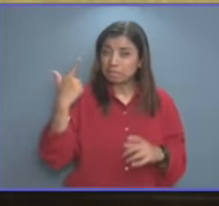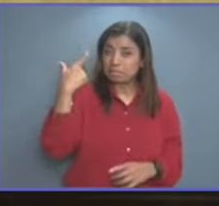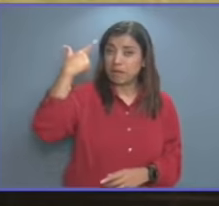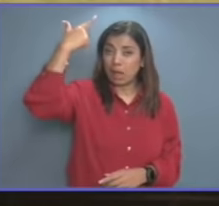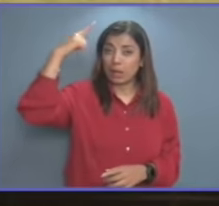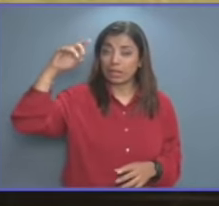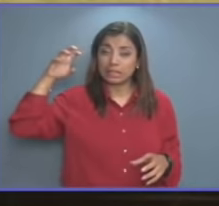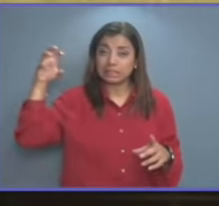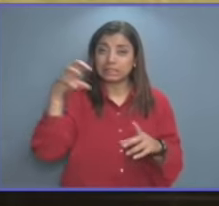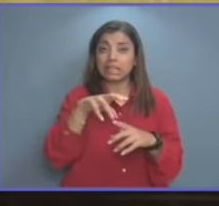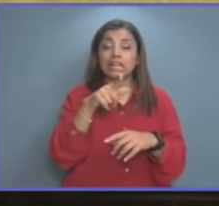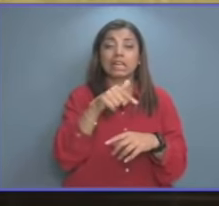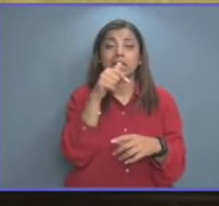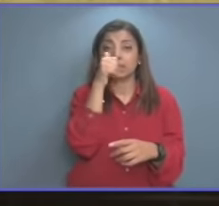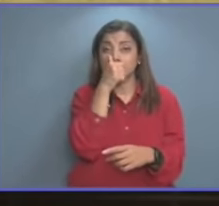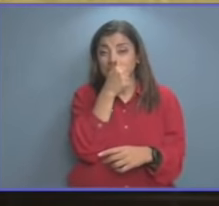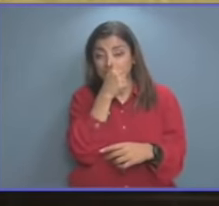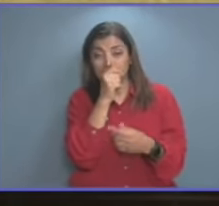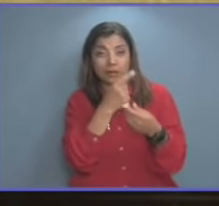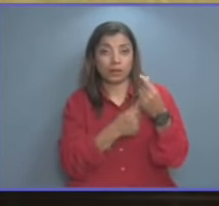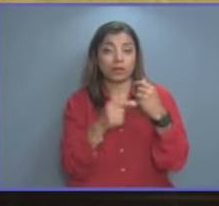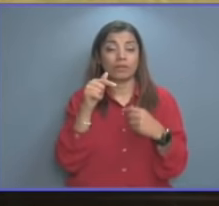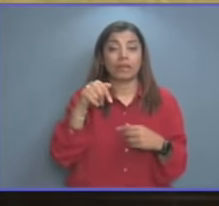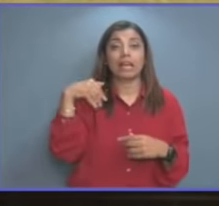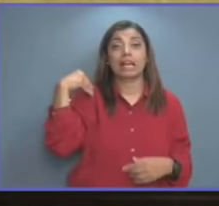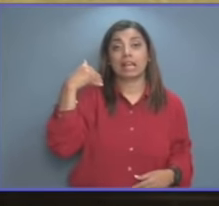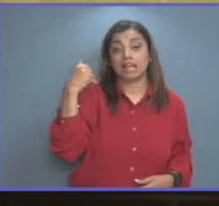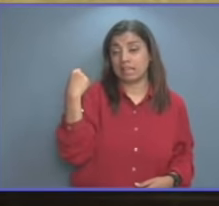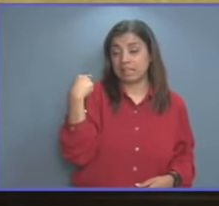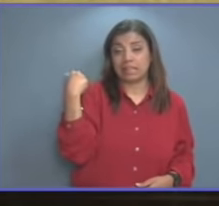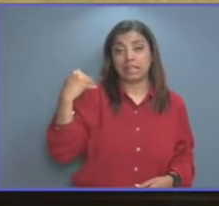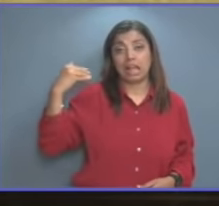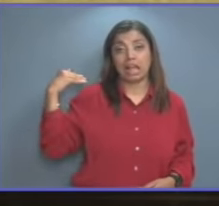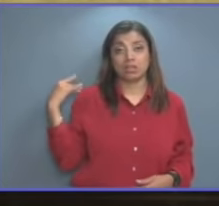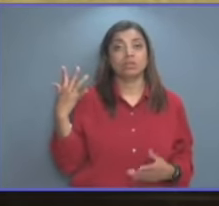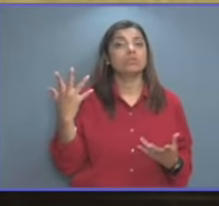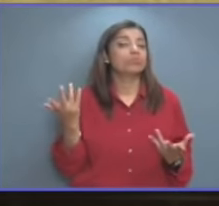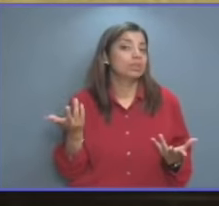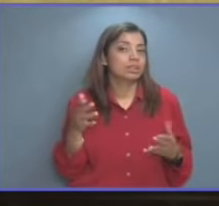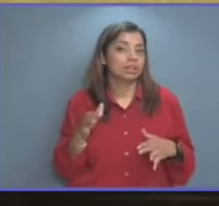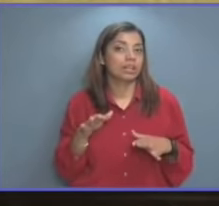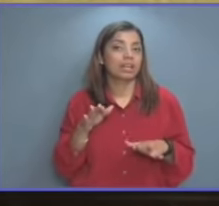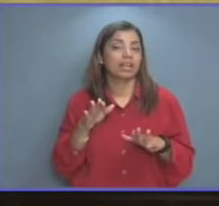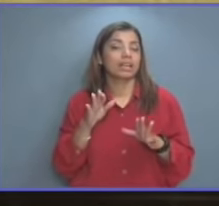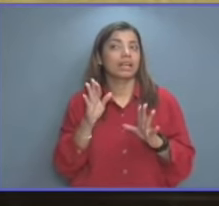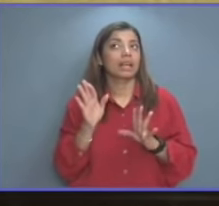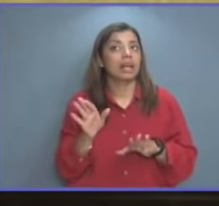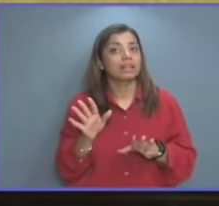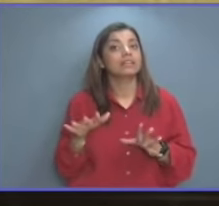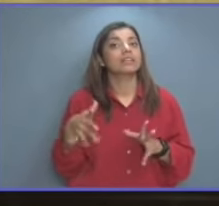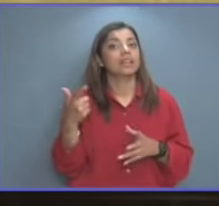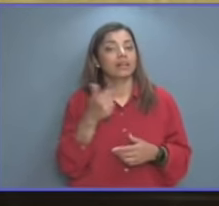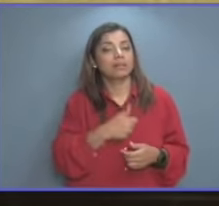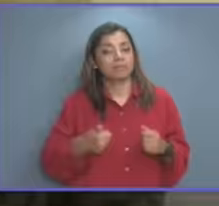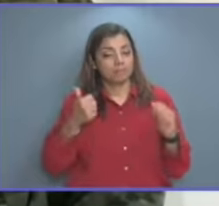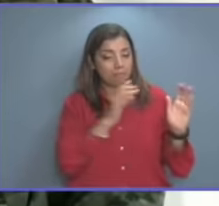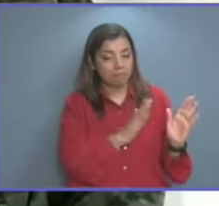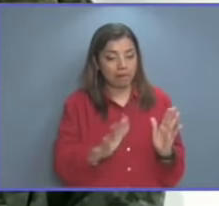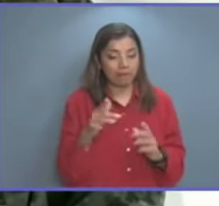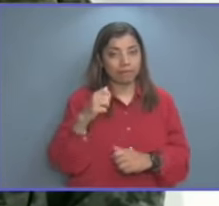al narcotráfico en los últimos años esto por supuesto gracias a las acciones del plan control territorial